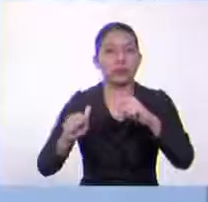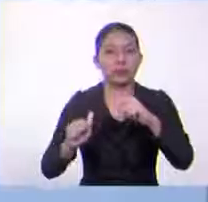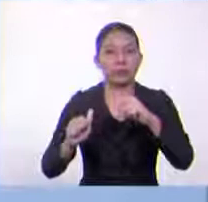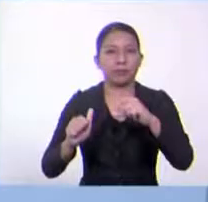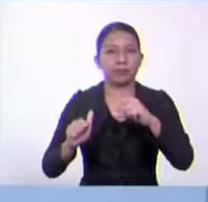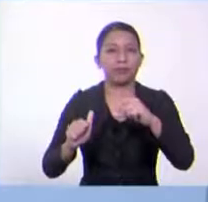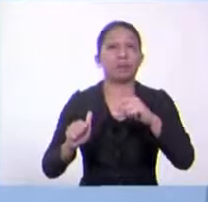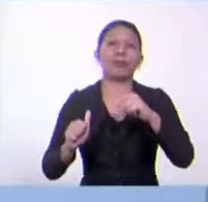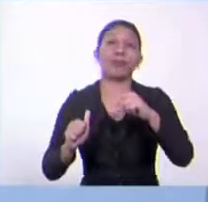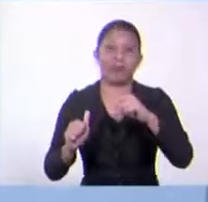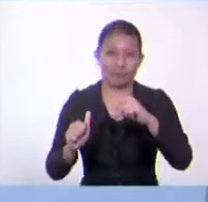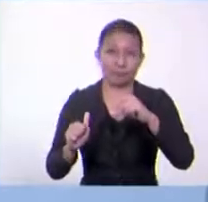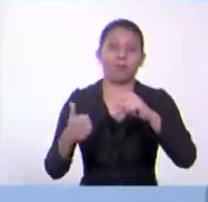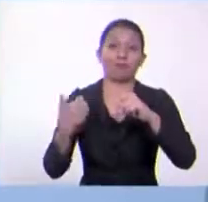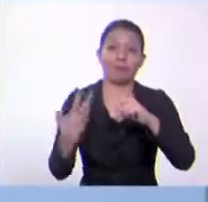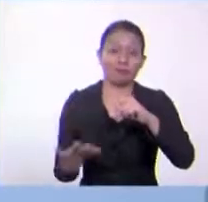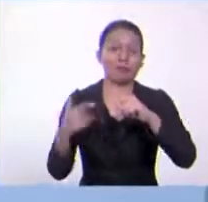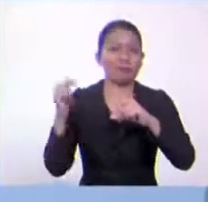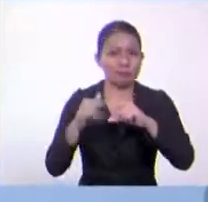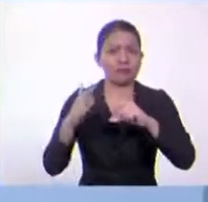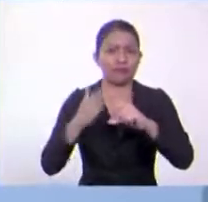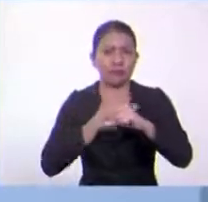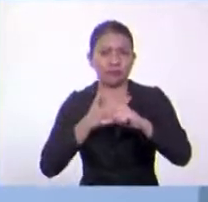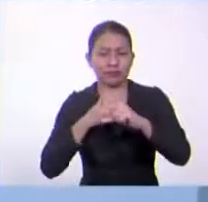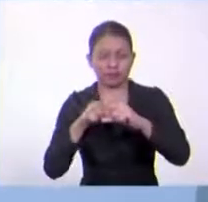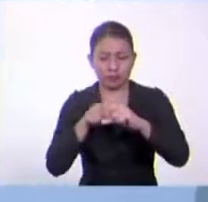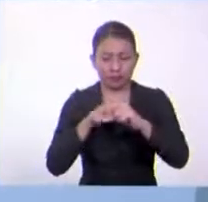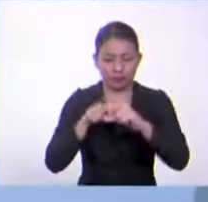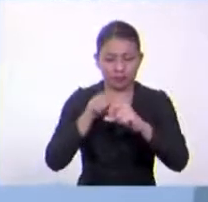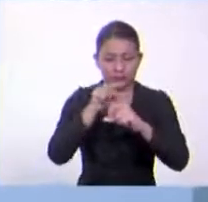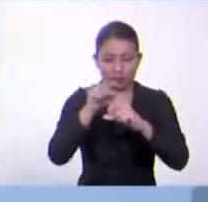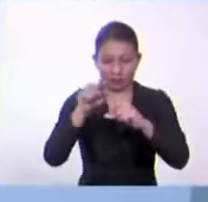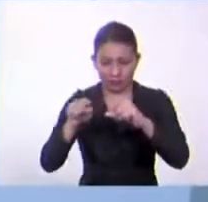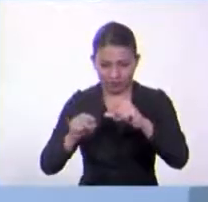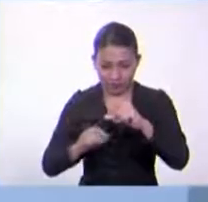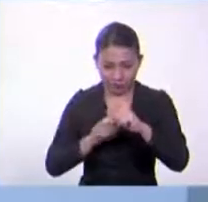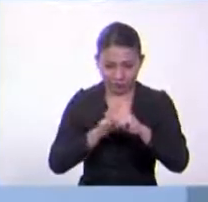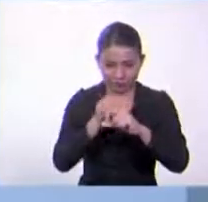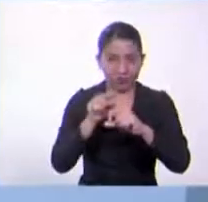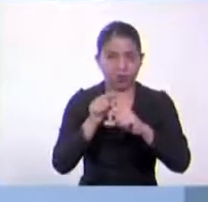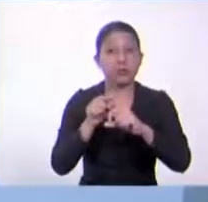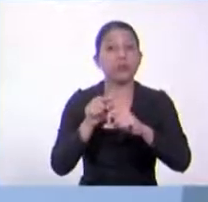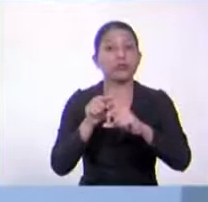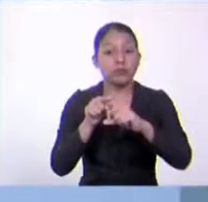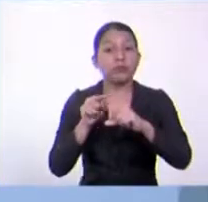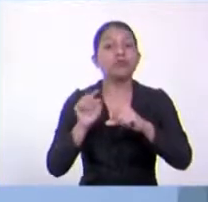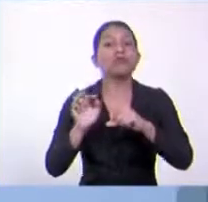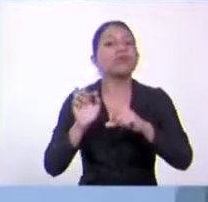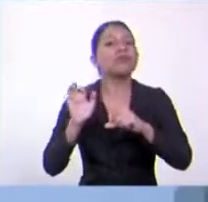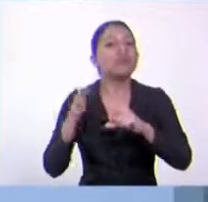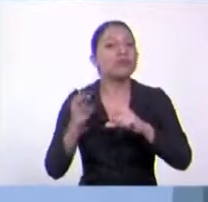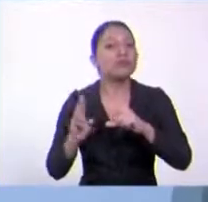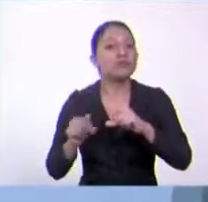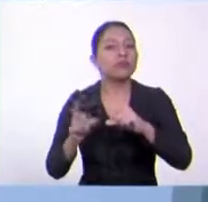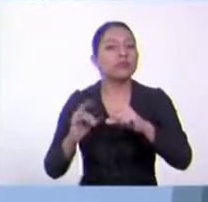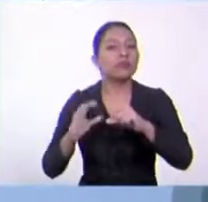bien, tenemos este anillo en el cual interacciona el radical